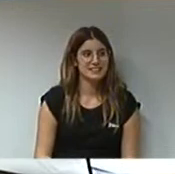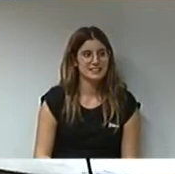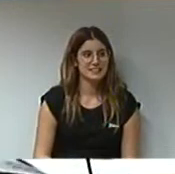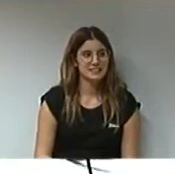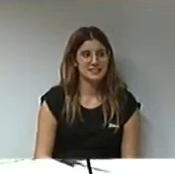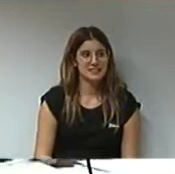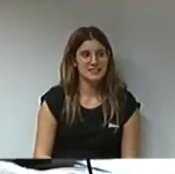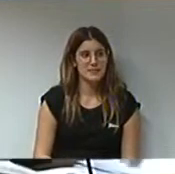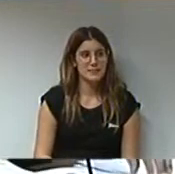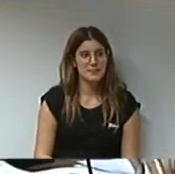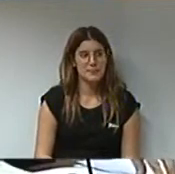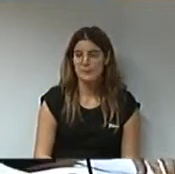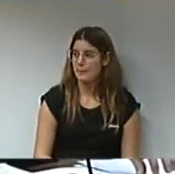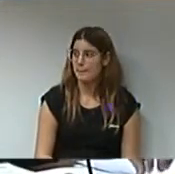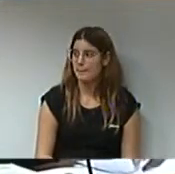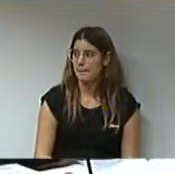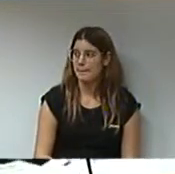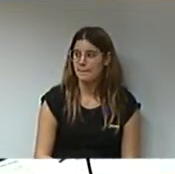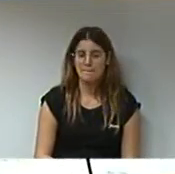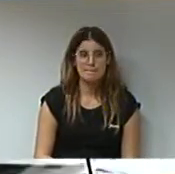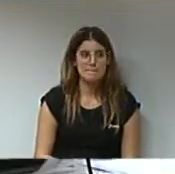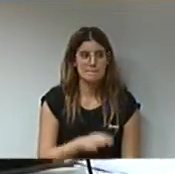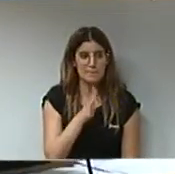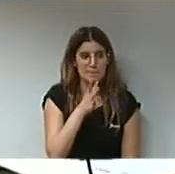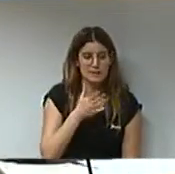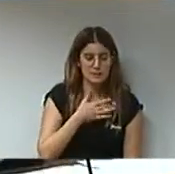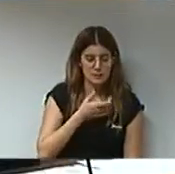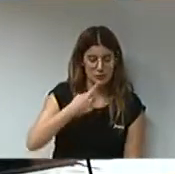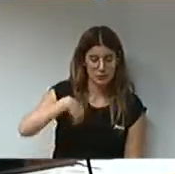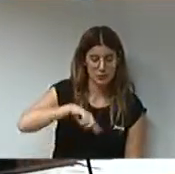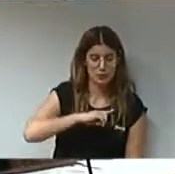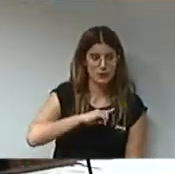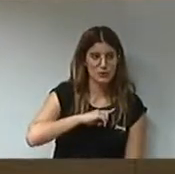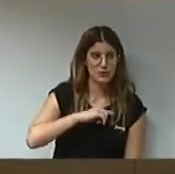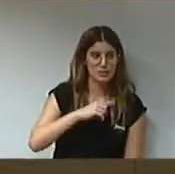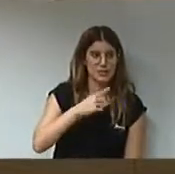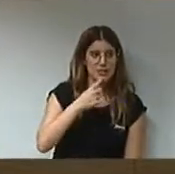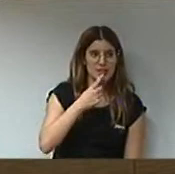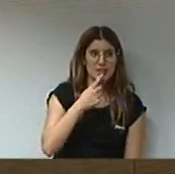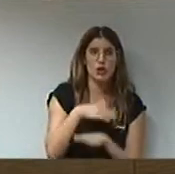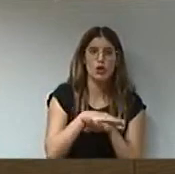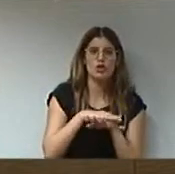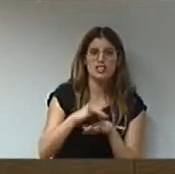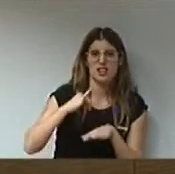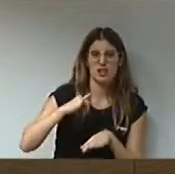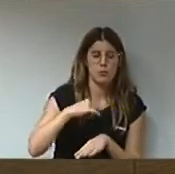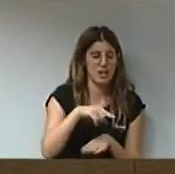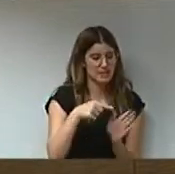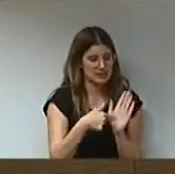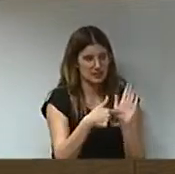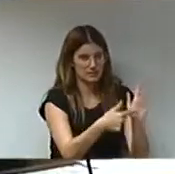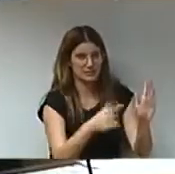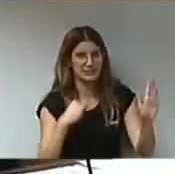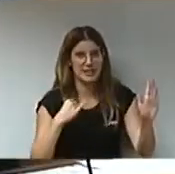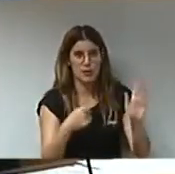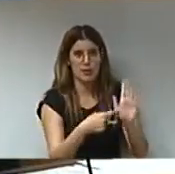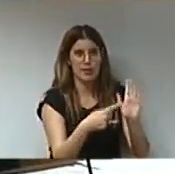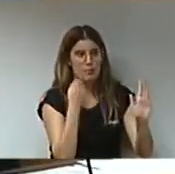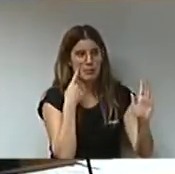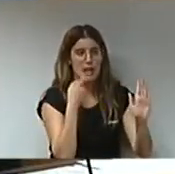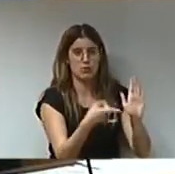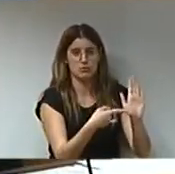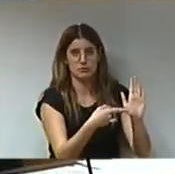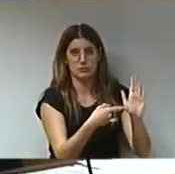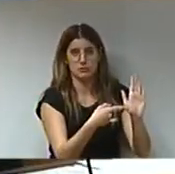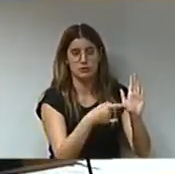que, entre otras cosas, que nosotros somos el Consejo de la Deuda. Bueno, esta es la deuda. Esta es la deuda. La deuda